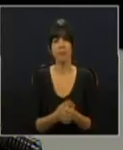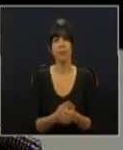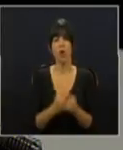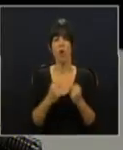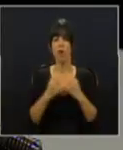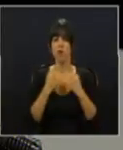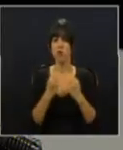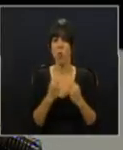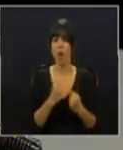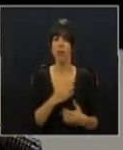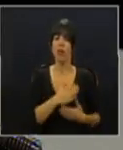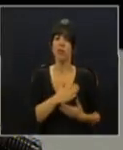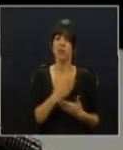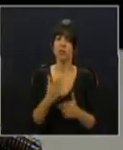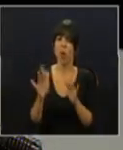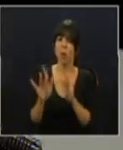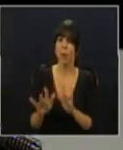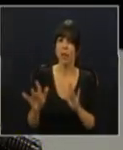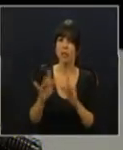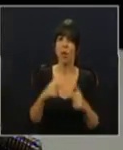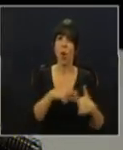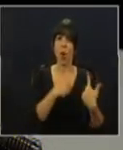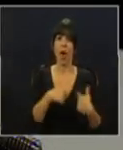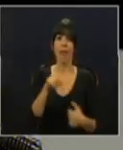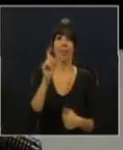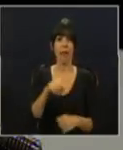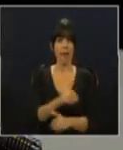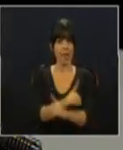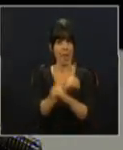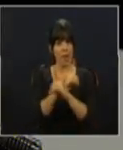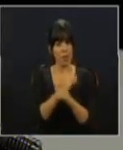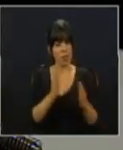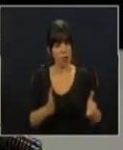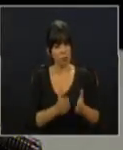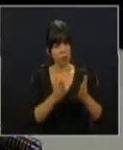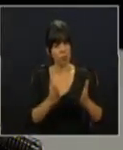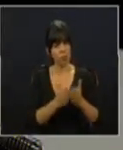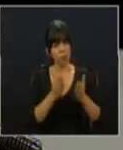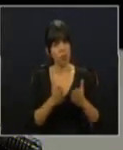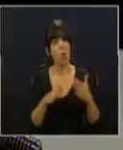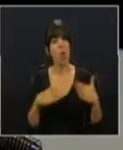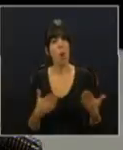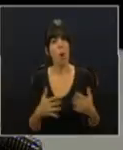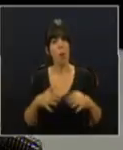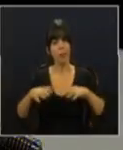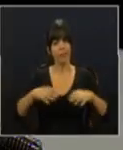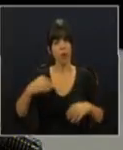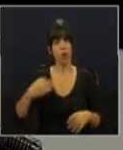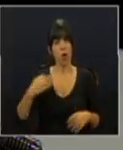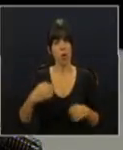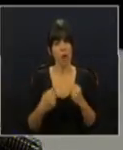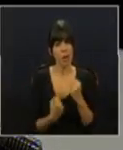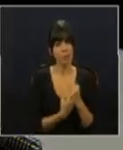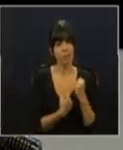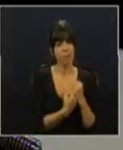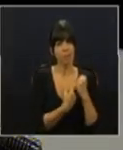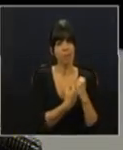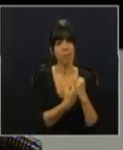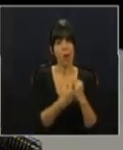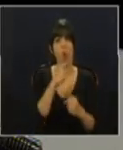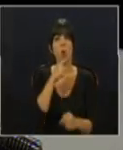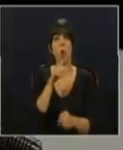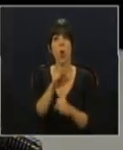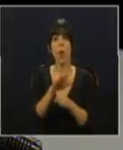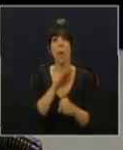compasivo. Es un corazón que debemos defender y robustecer con nuestras acciones cotidianas, cumpliendo a cabalidad